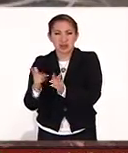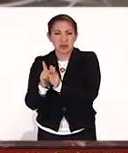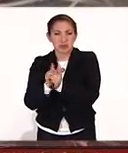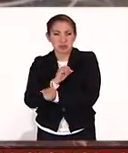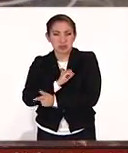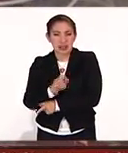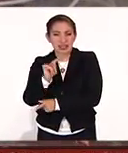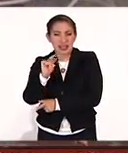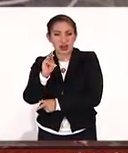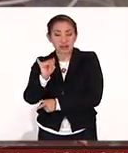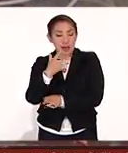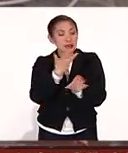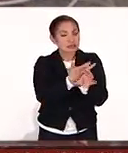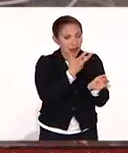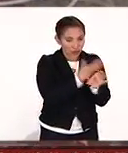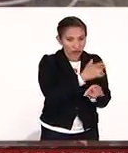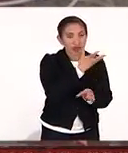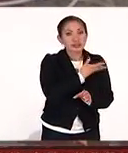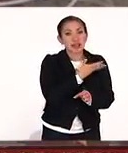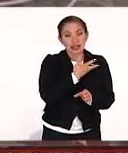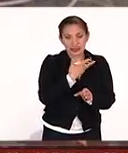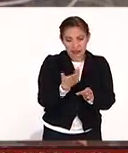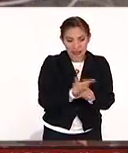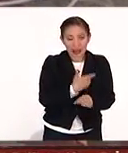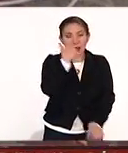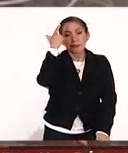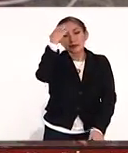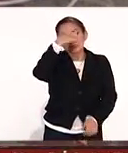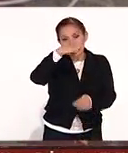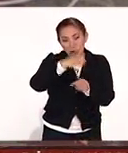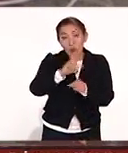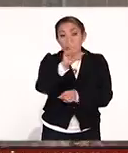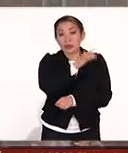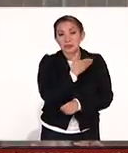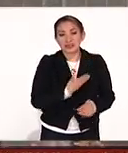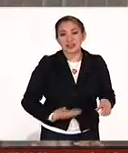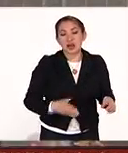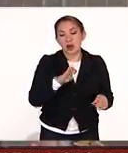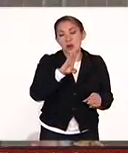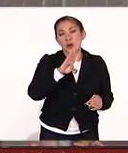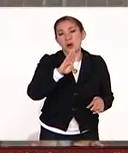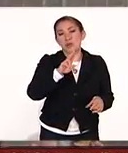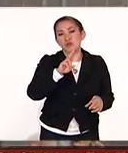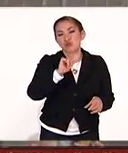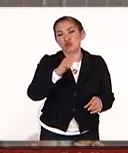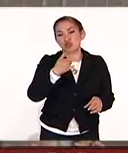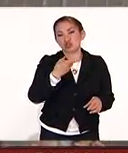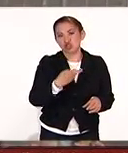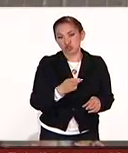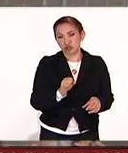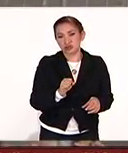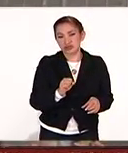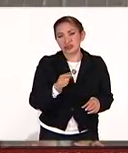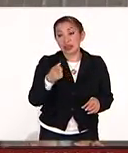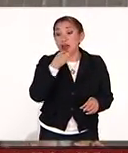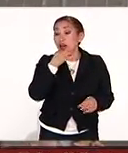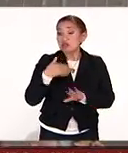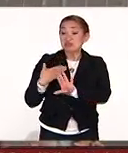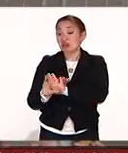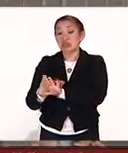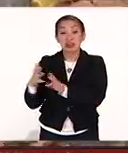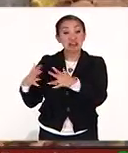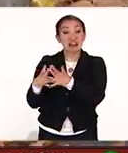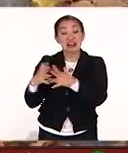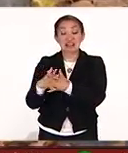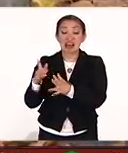terrorismo, ya Estados Unidos tiene una dramática y grave experiencia cuando el presidente George Bush, el antecesor de Barack Obama, le declaró la guerra también